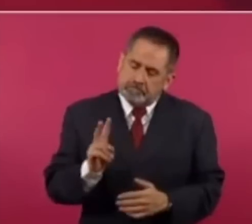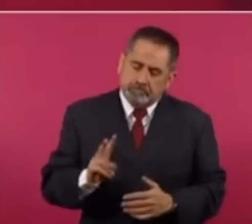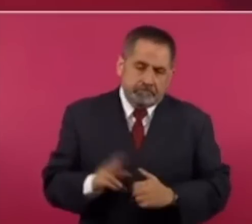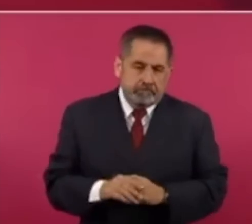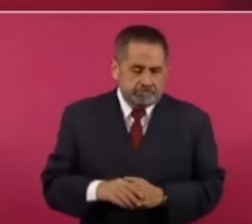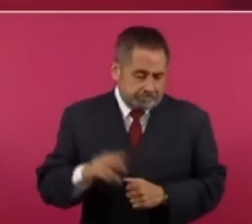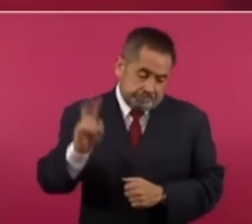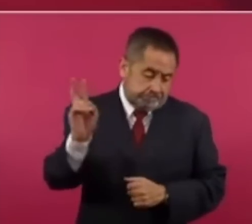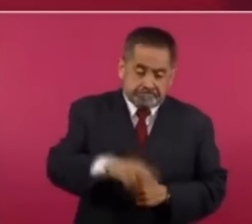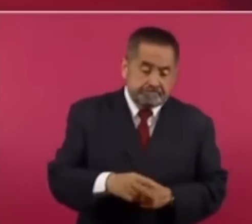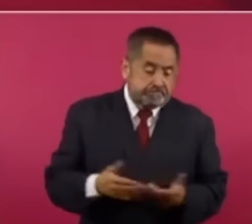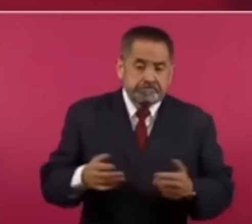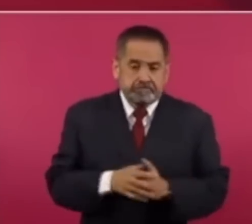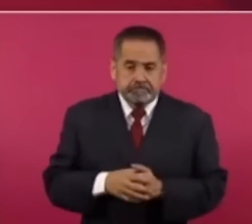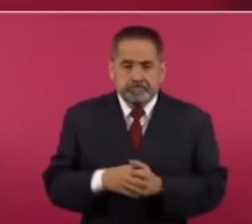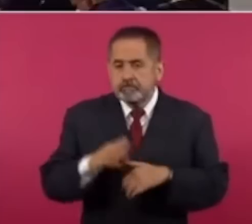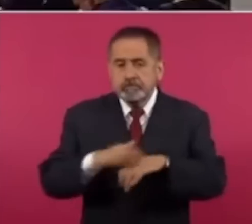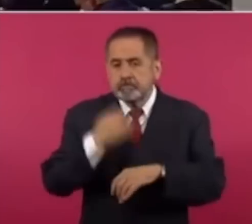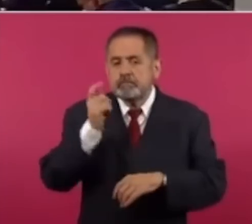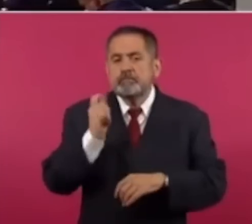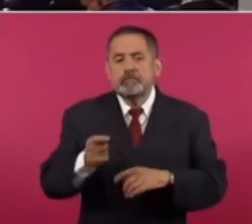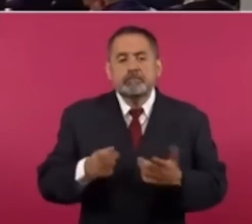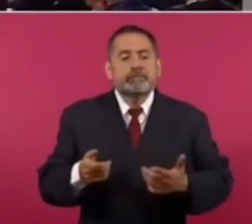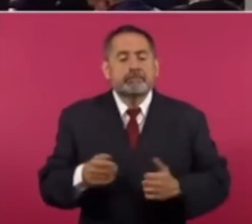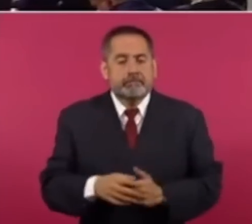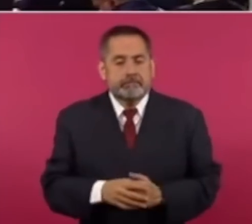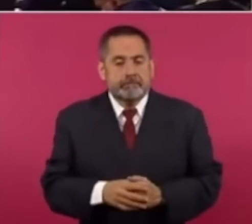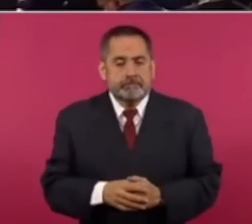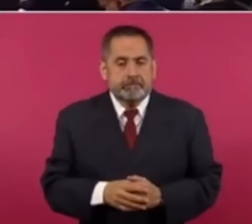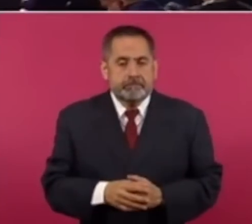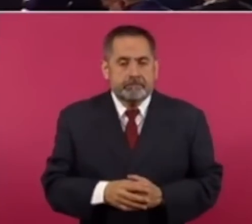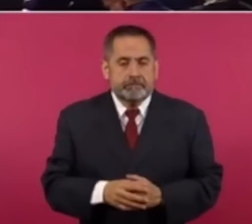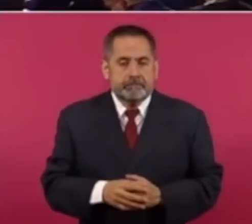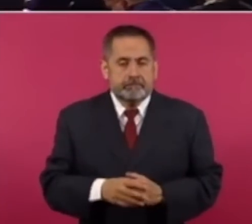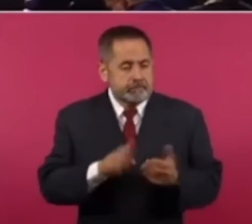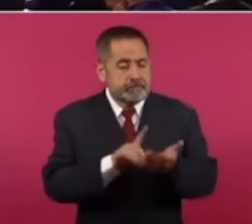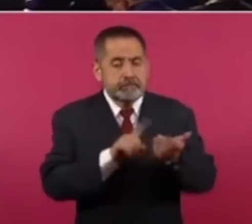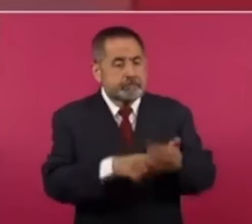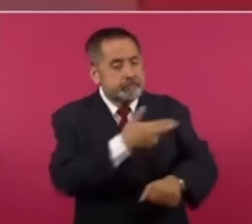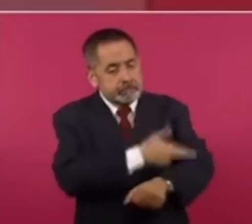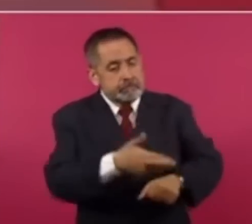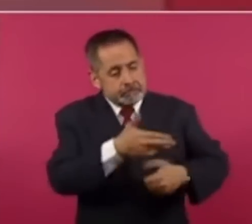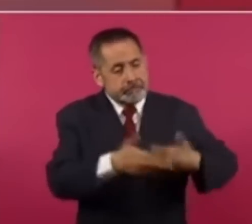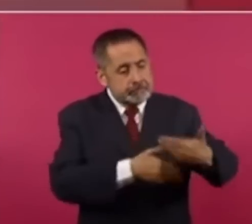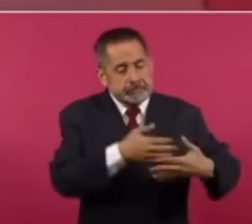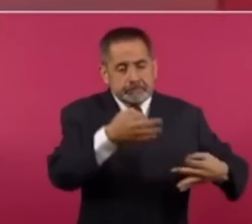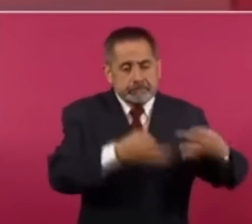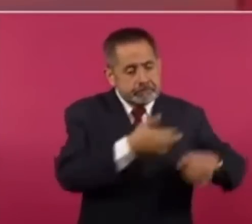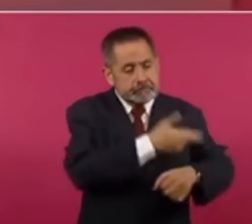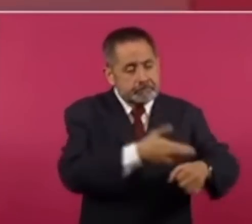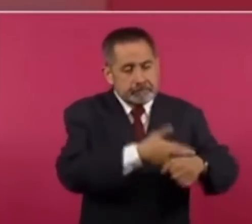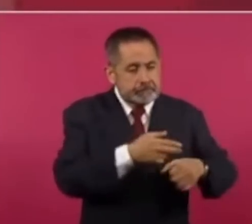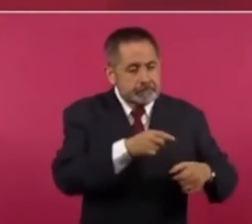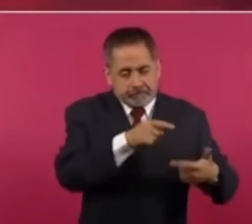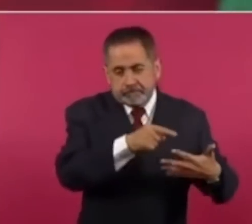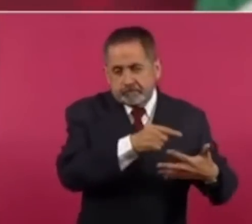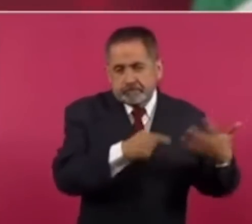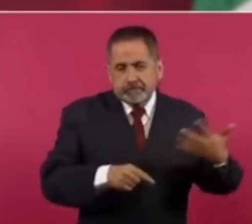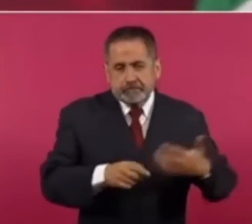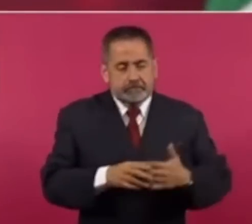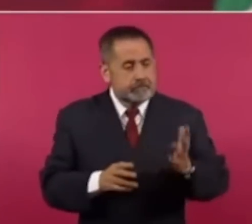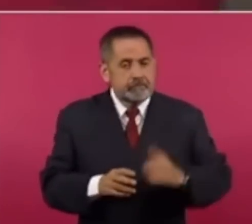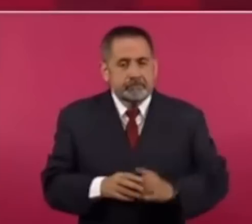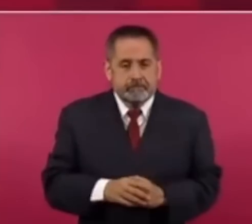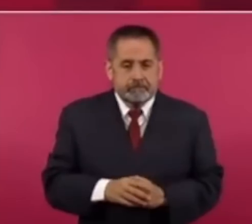Y es cierto, porque los procedimientos judiciales son